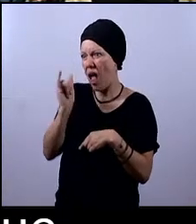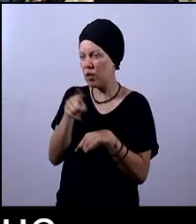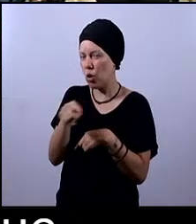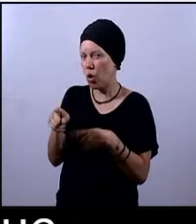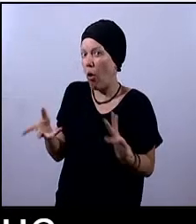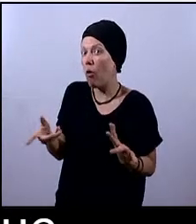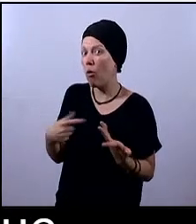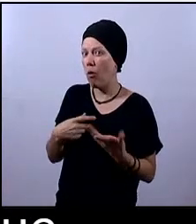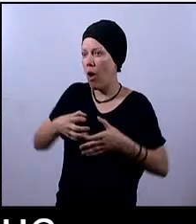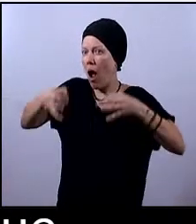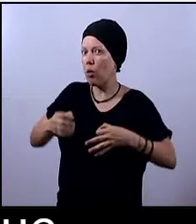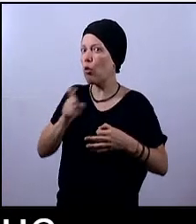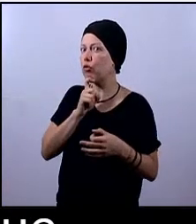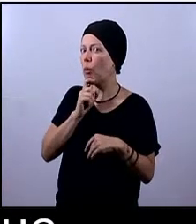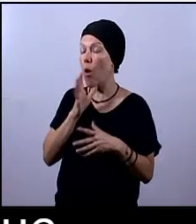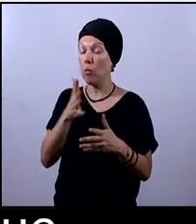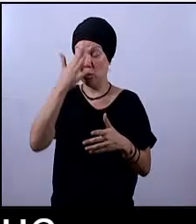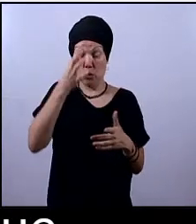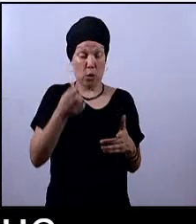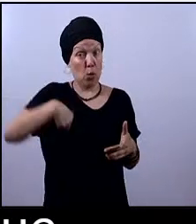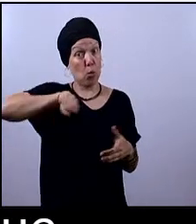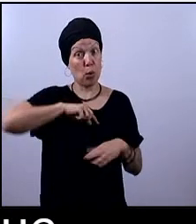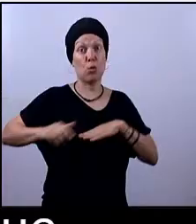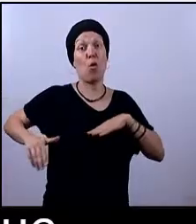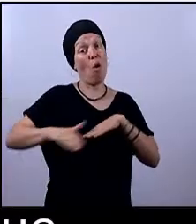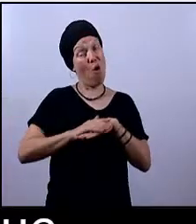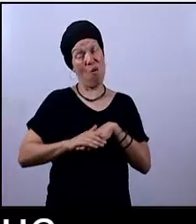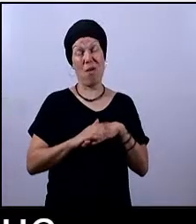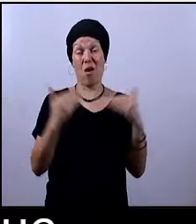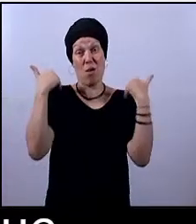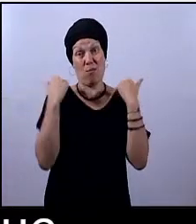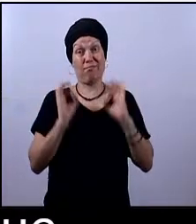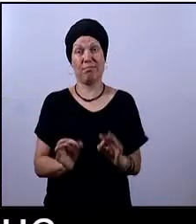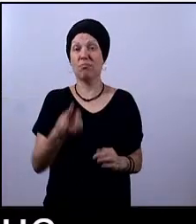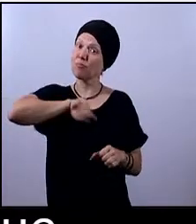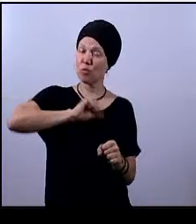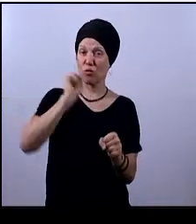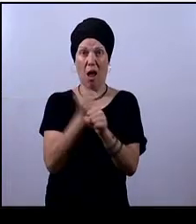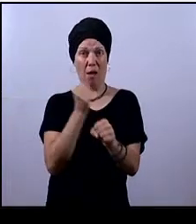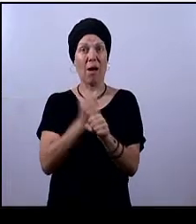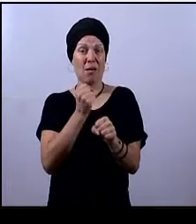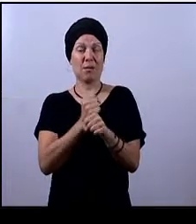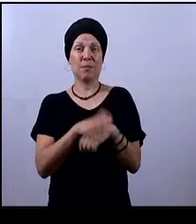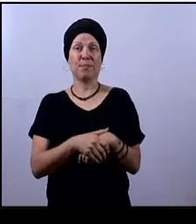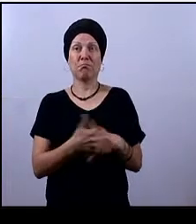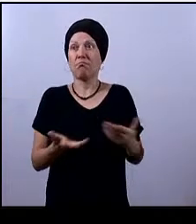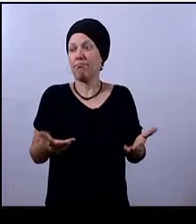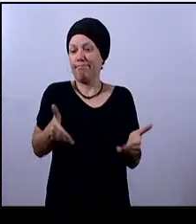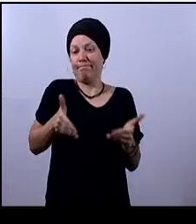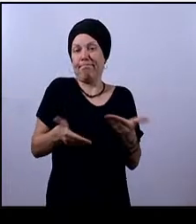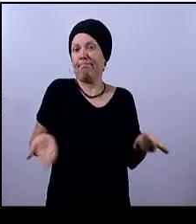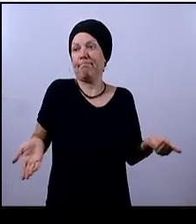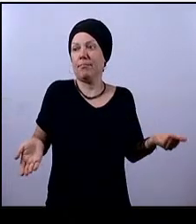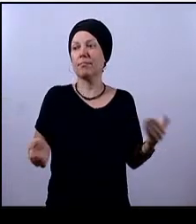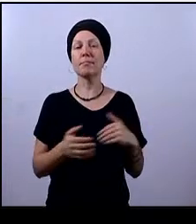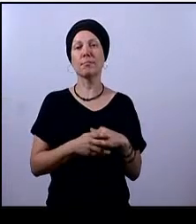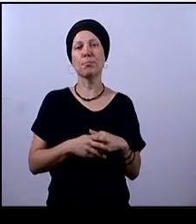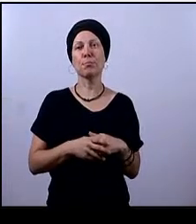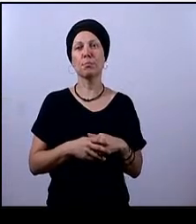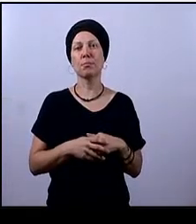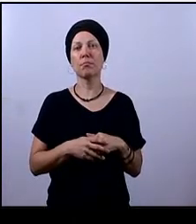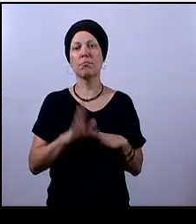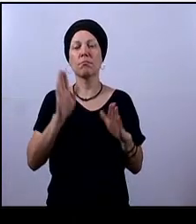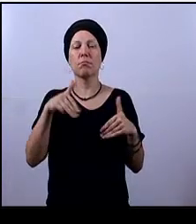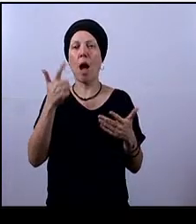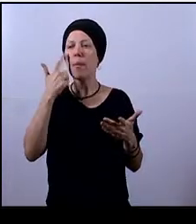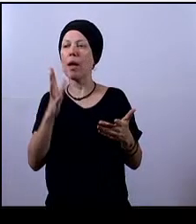yo creo que esa es la responsabilidad de nuestro Gobierno y en eso estamos trabajando y dentro de muy poco pues podremos